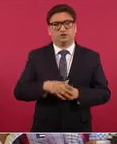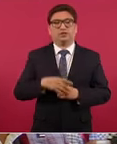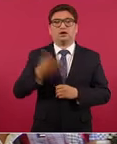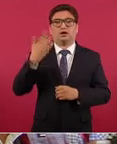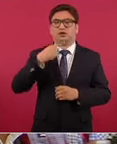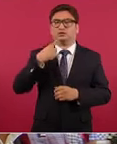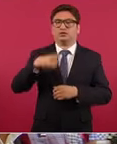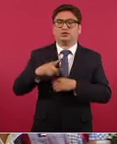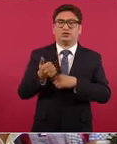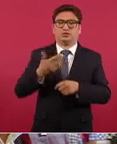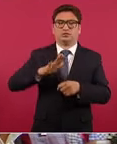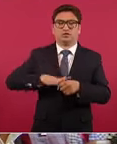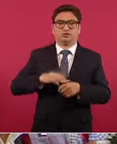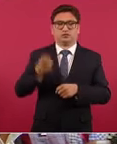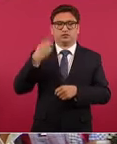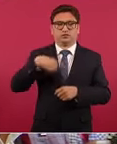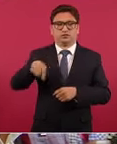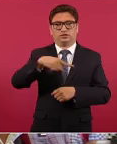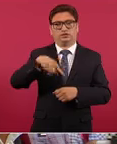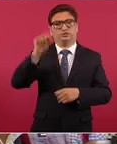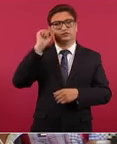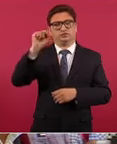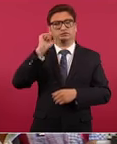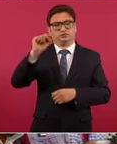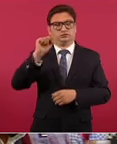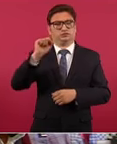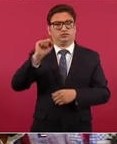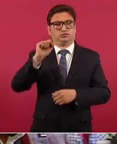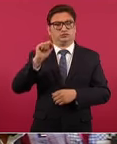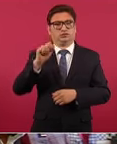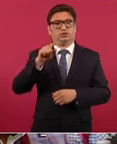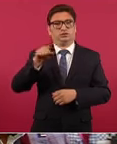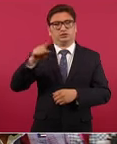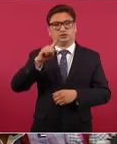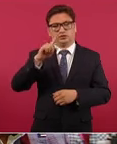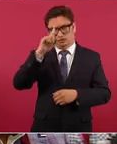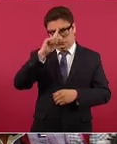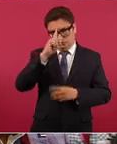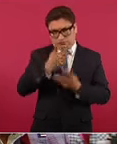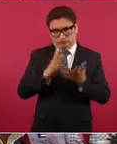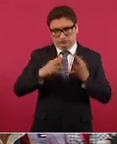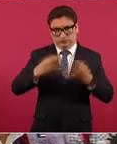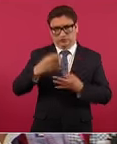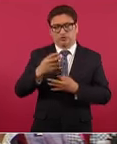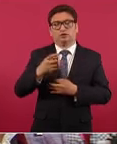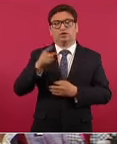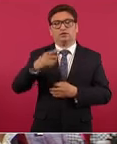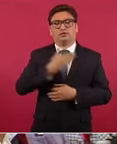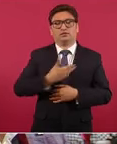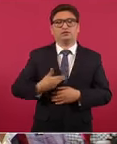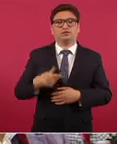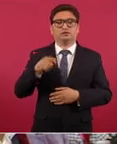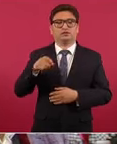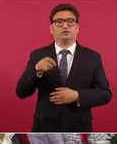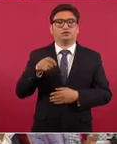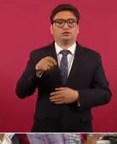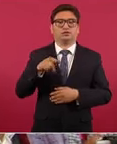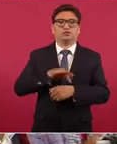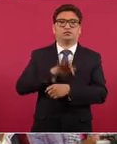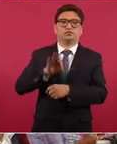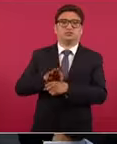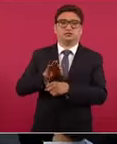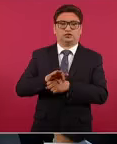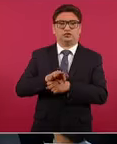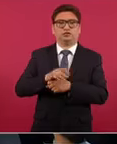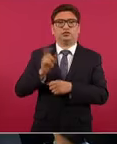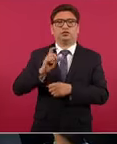administrativas que estos sindicatos pusieron la consejería jurídica de la presidencia defendió el